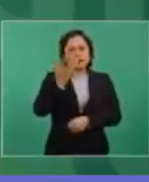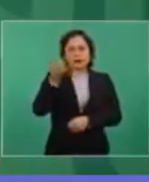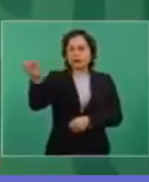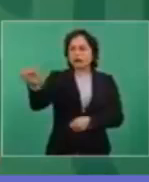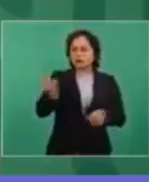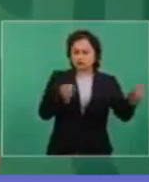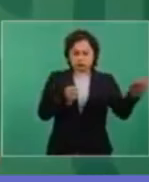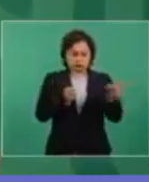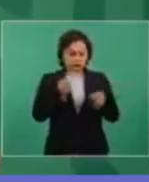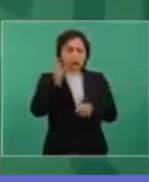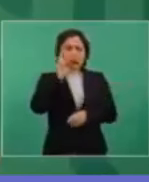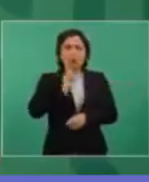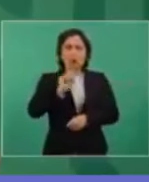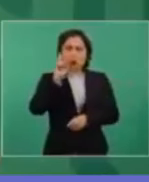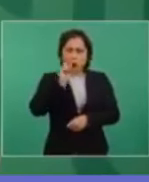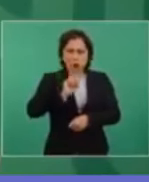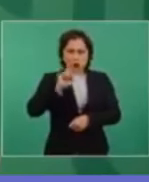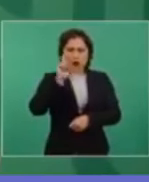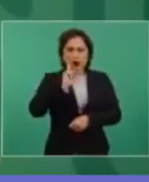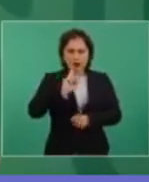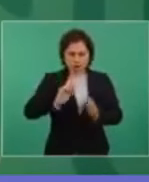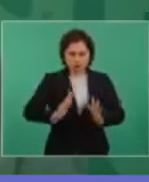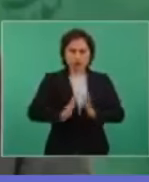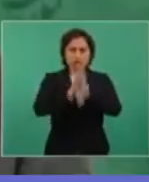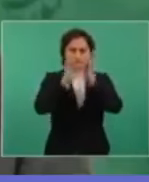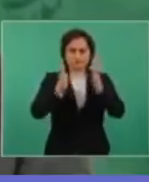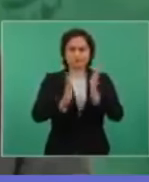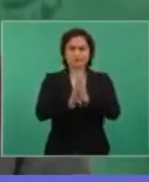mujeres, que